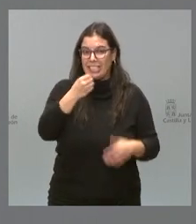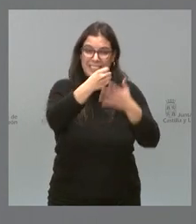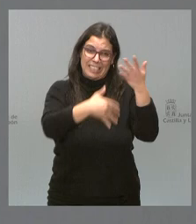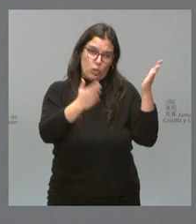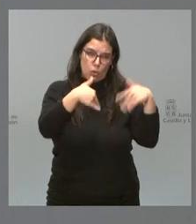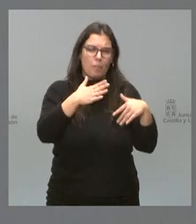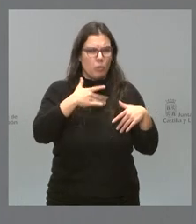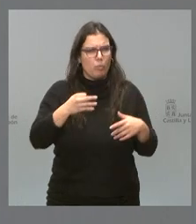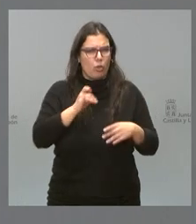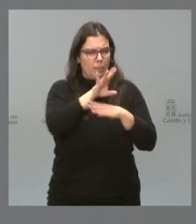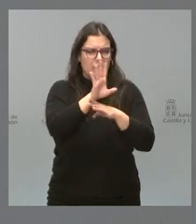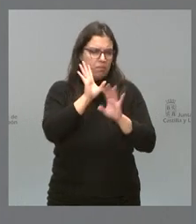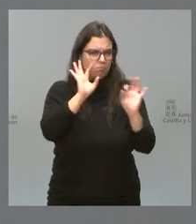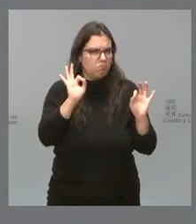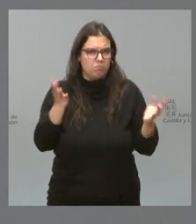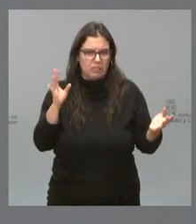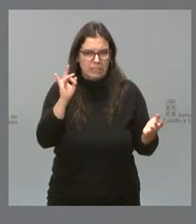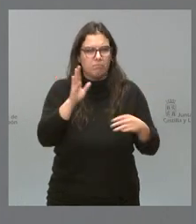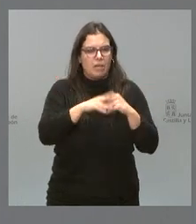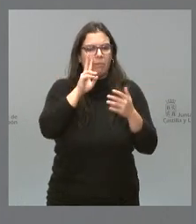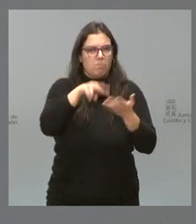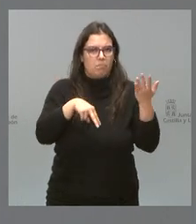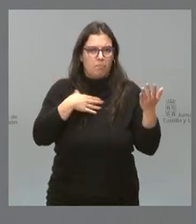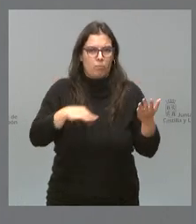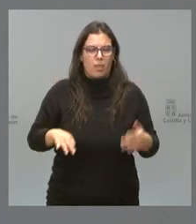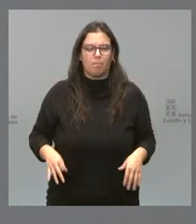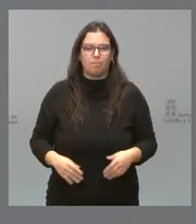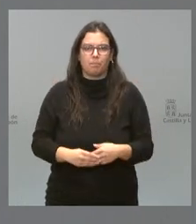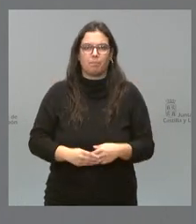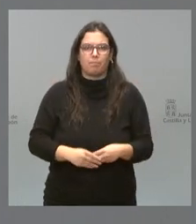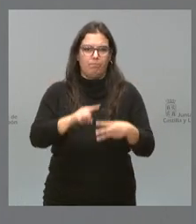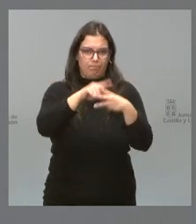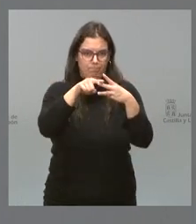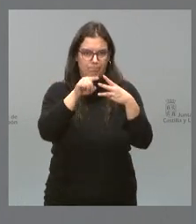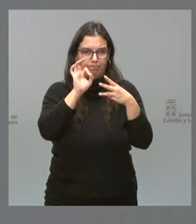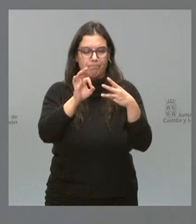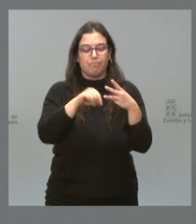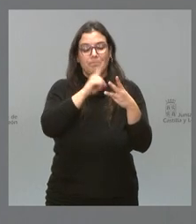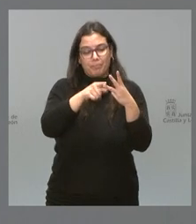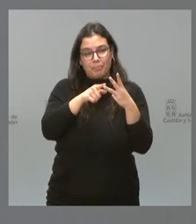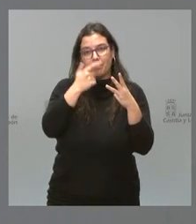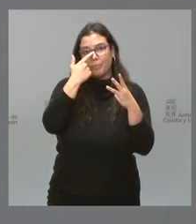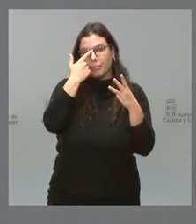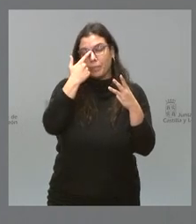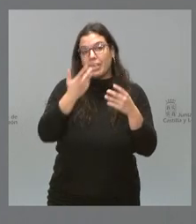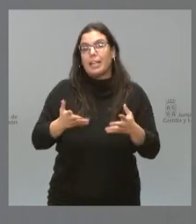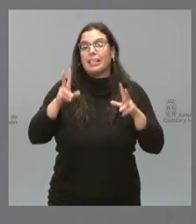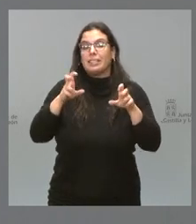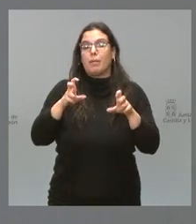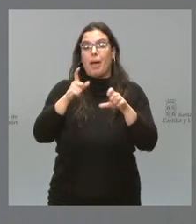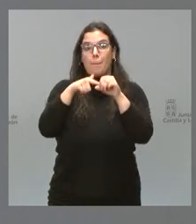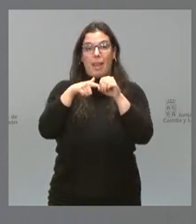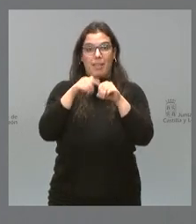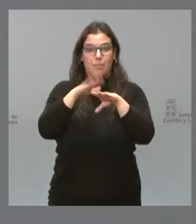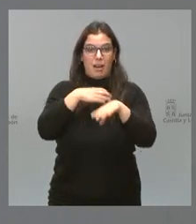listado pero se les podrá ofrecer Sin lugar a duda para que lo puedan disponer todos ustedes con esa información de detalle Y por último la oferta pública de empleo